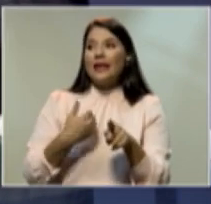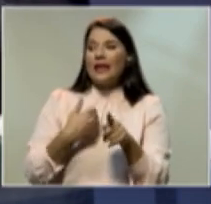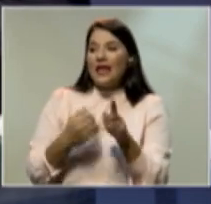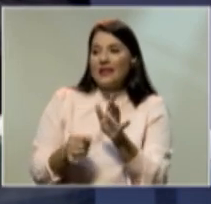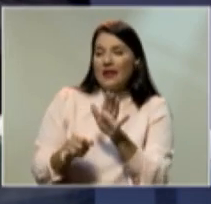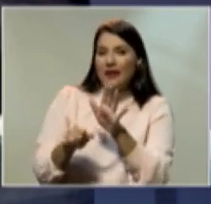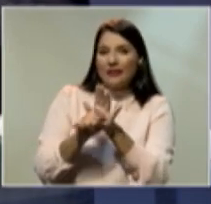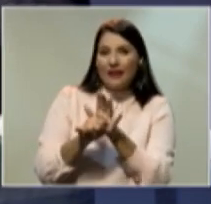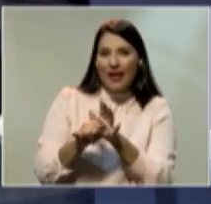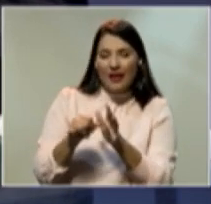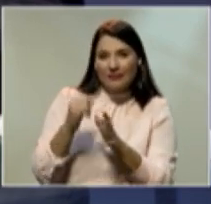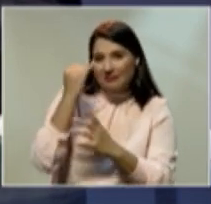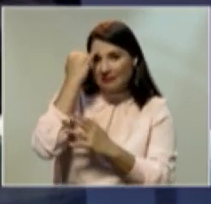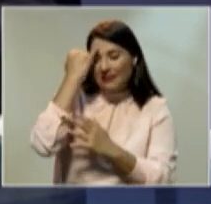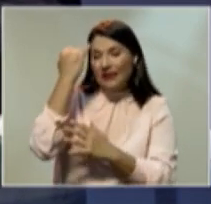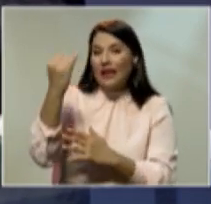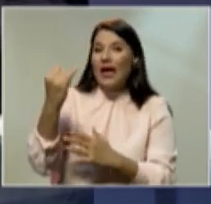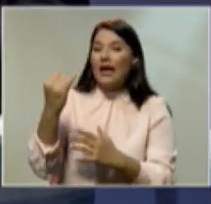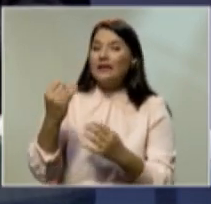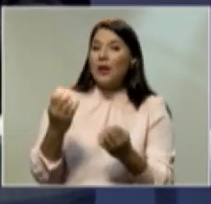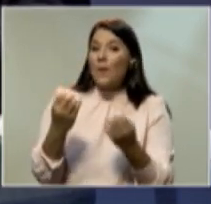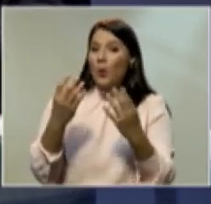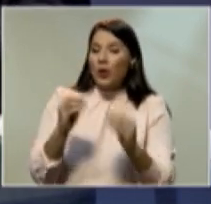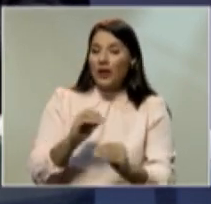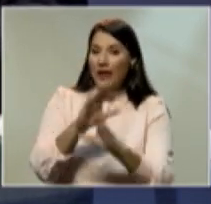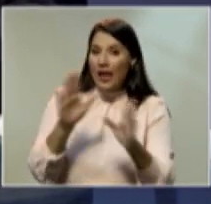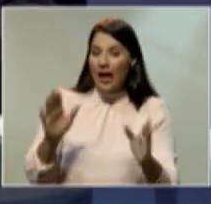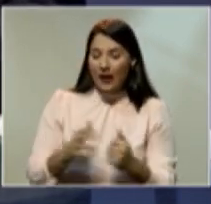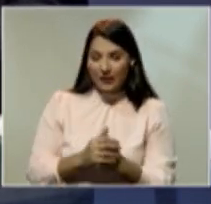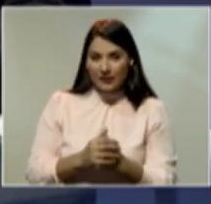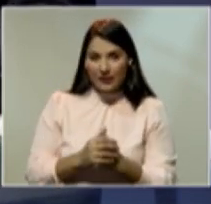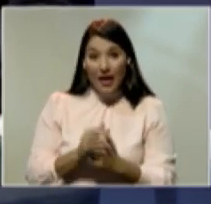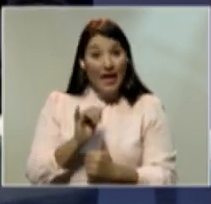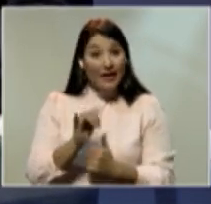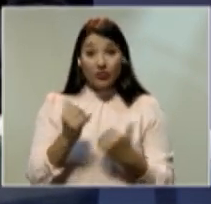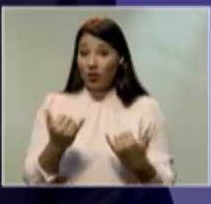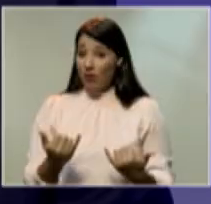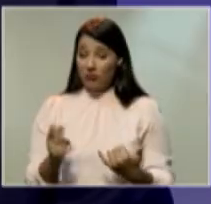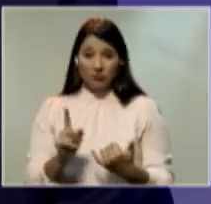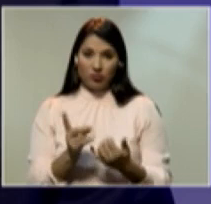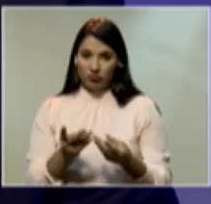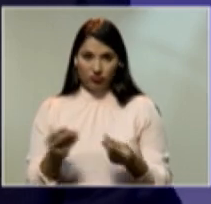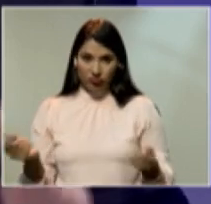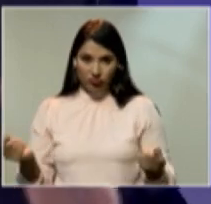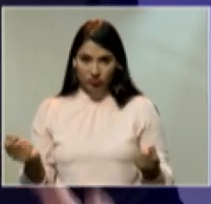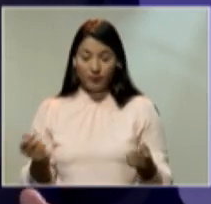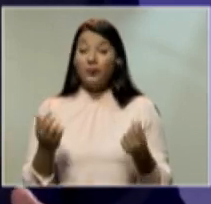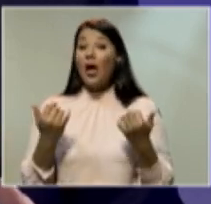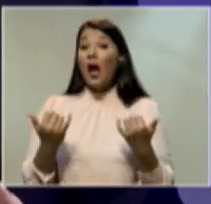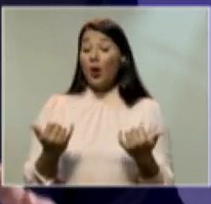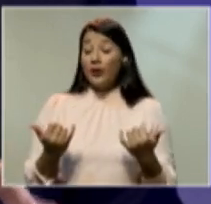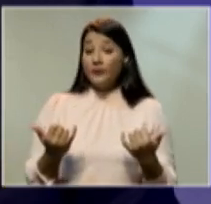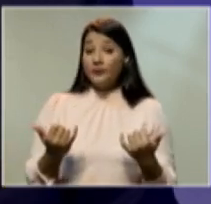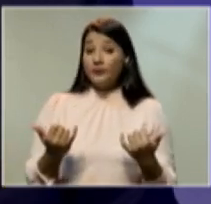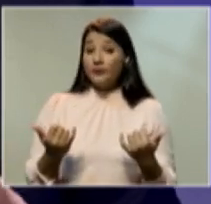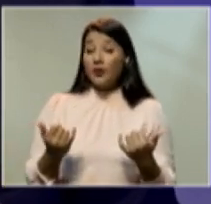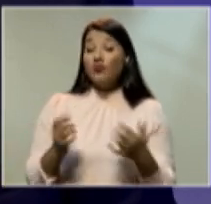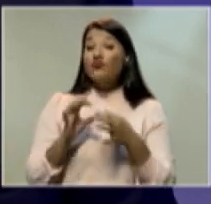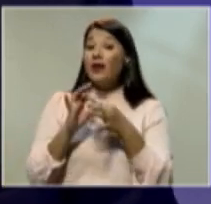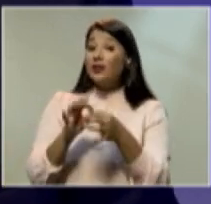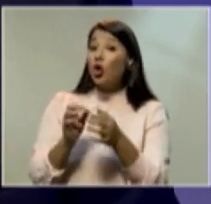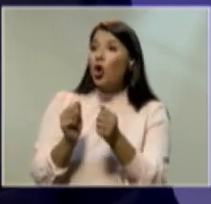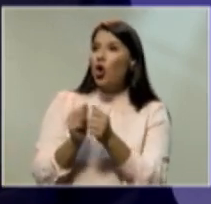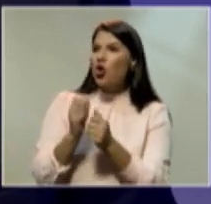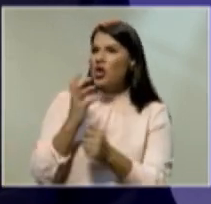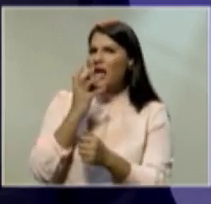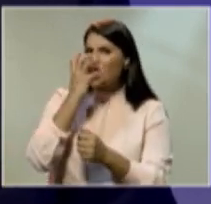identificación ideológica también muy clara. Eso ya no es así. Ahora, respecto del